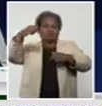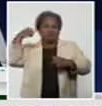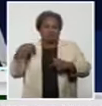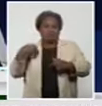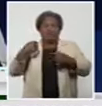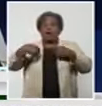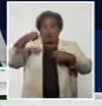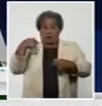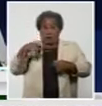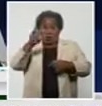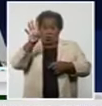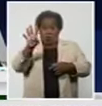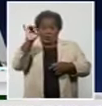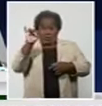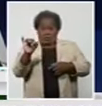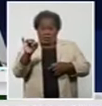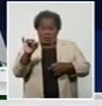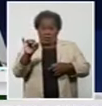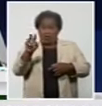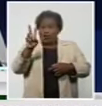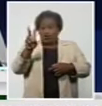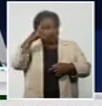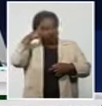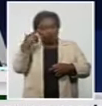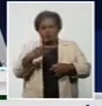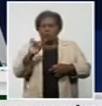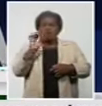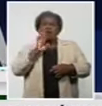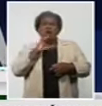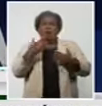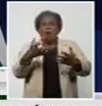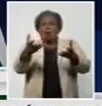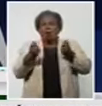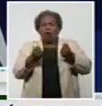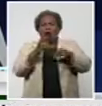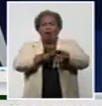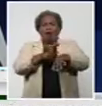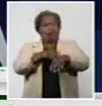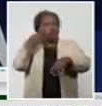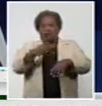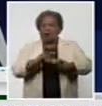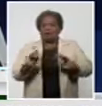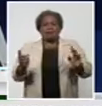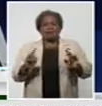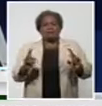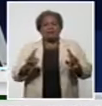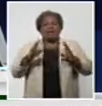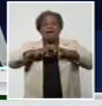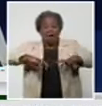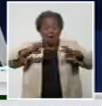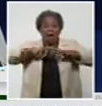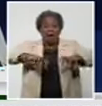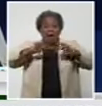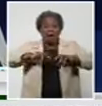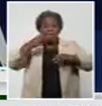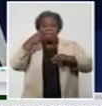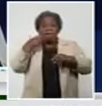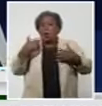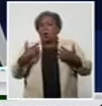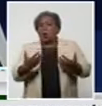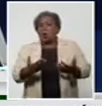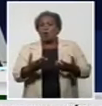los 46, en 2 no se pudo precisar la fuente de infección, aunque se trabaja para poderla precisar, y